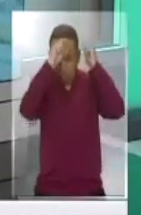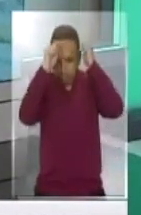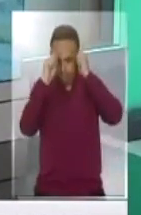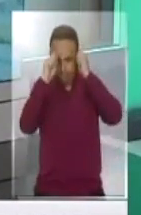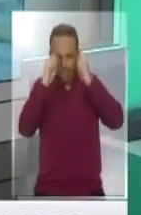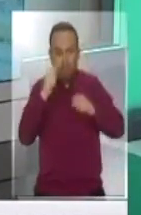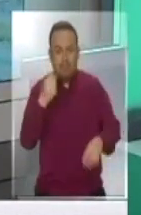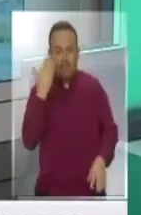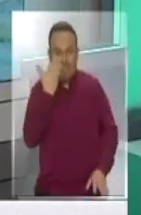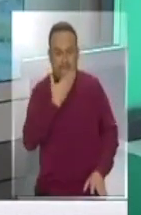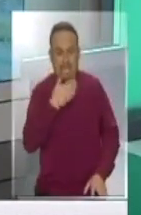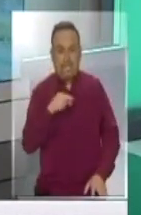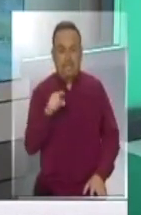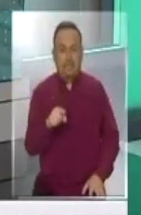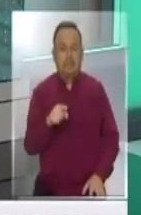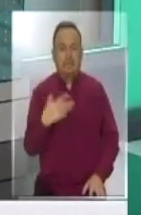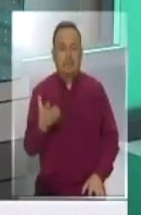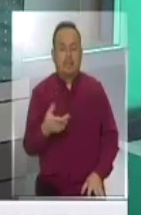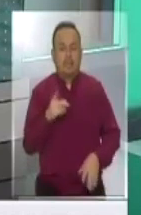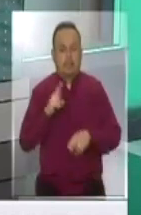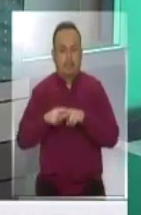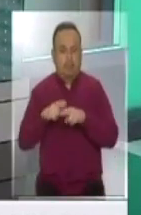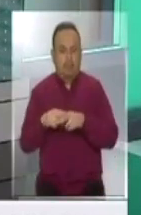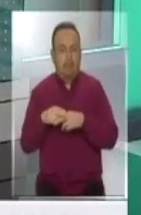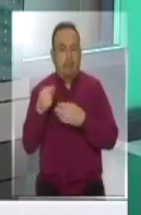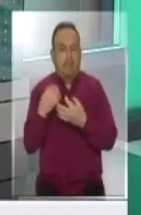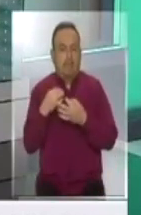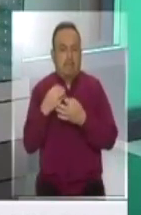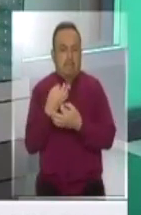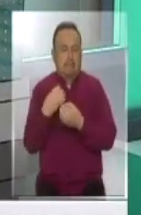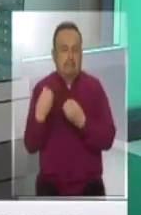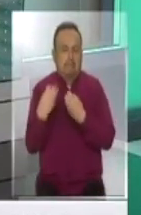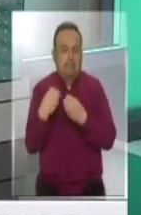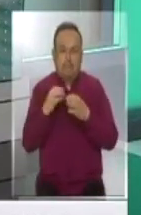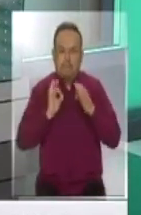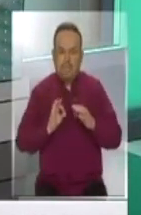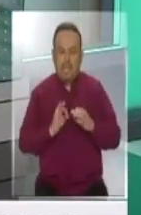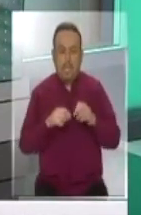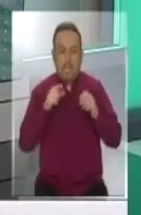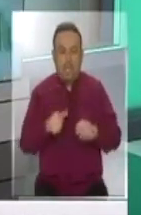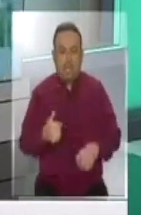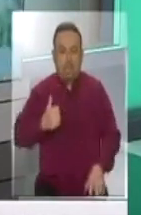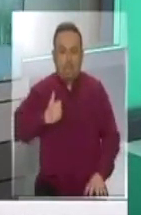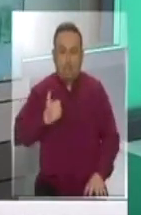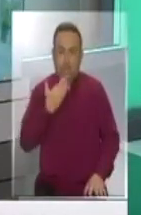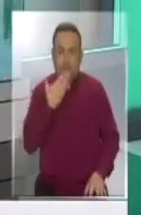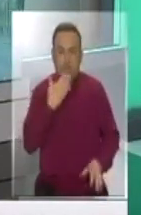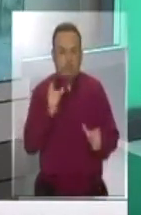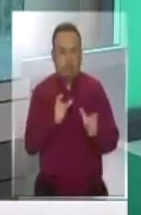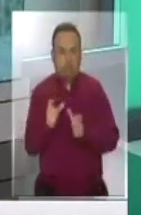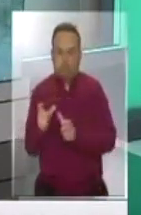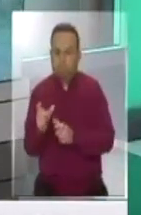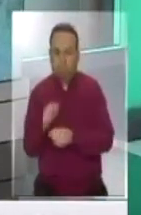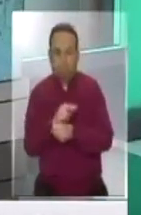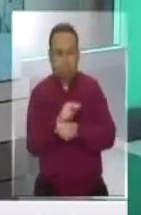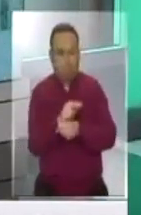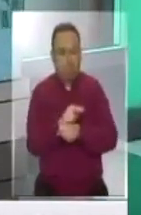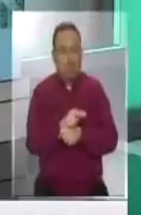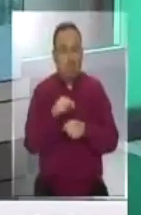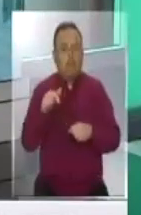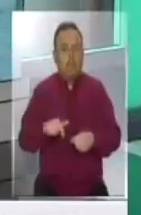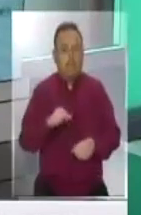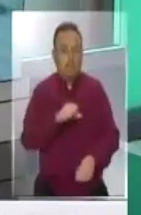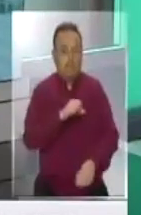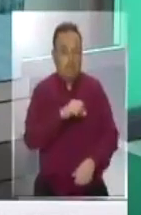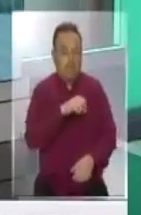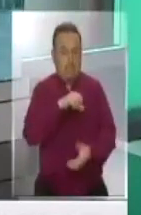boinas negras, que reciben una preparación especial y que empezaron también a cumplir labores de fiscalización y vigilancia en distintos puntos de la capital.